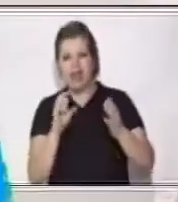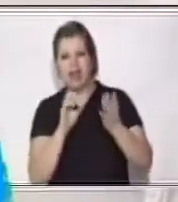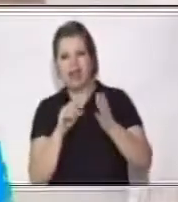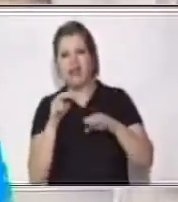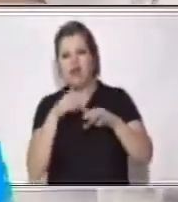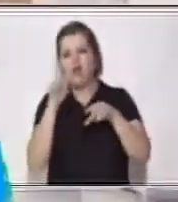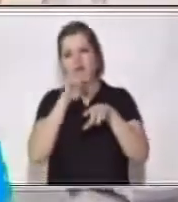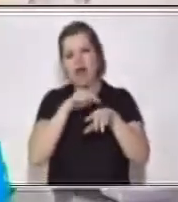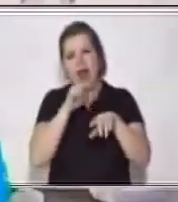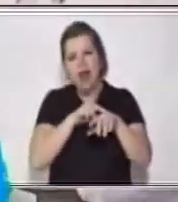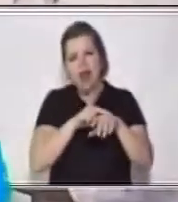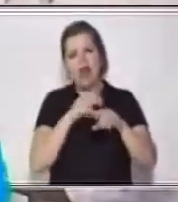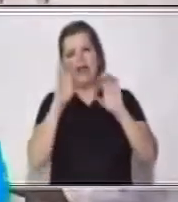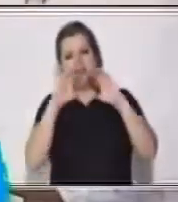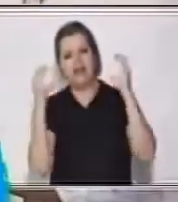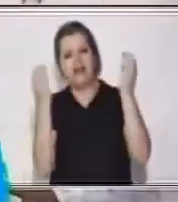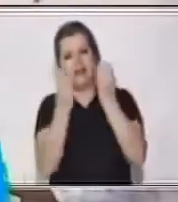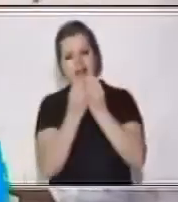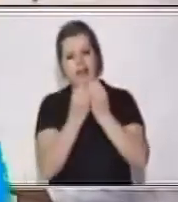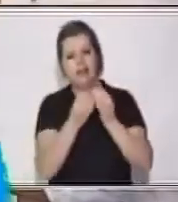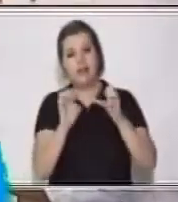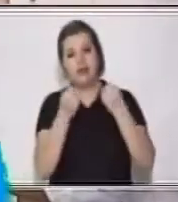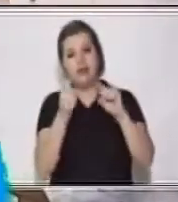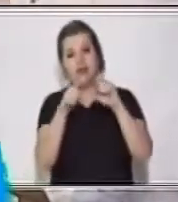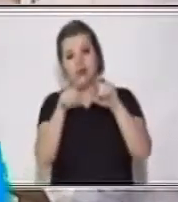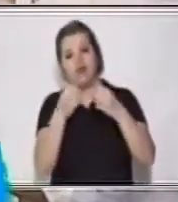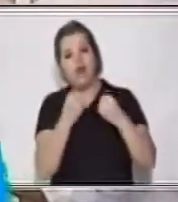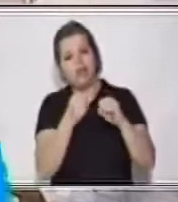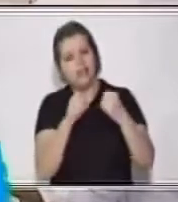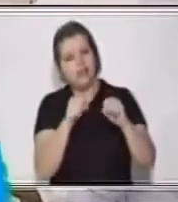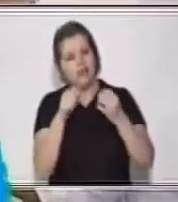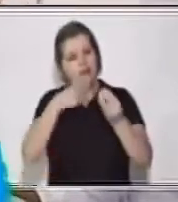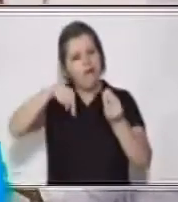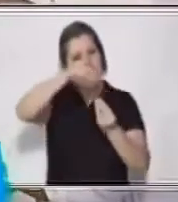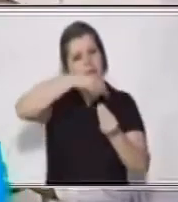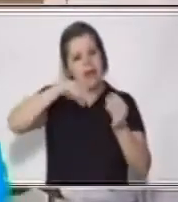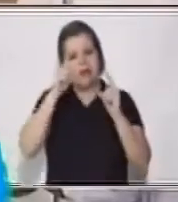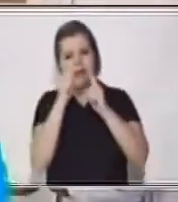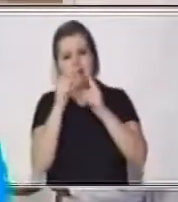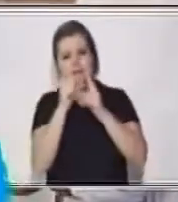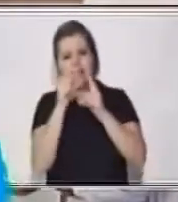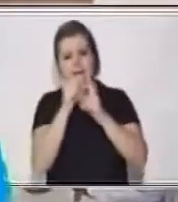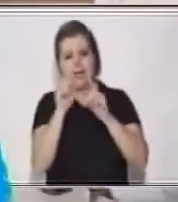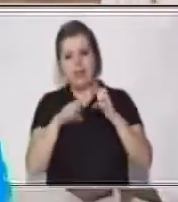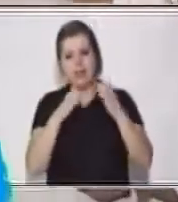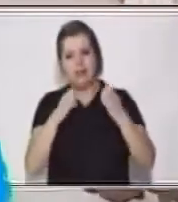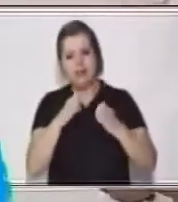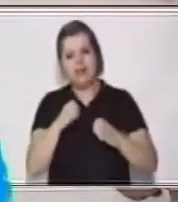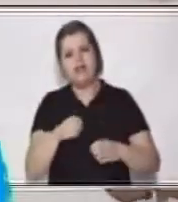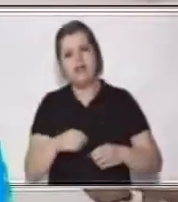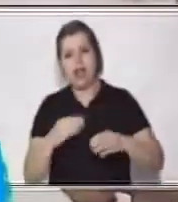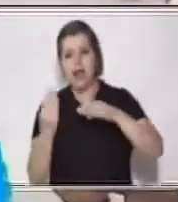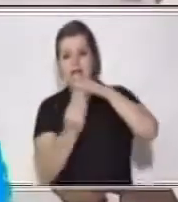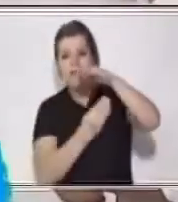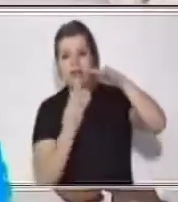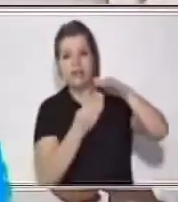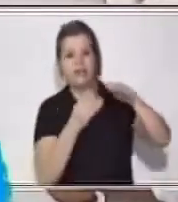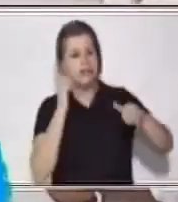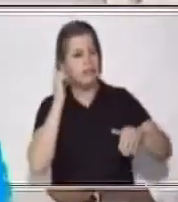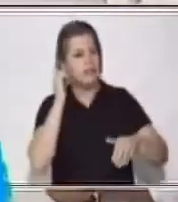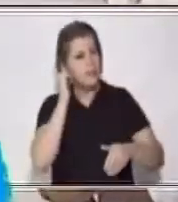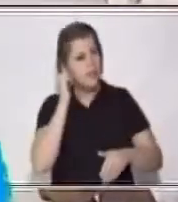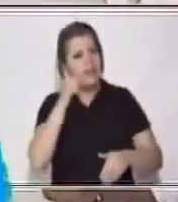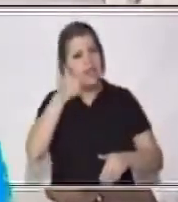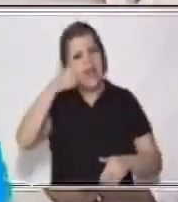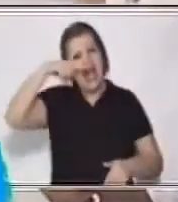siguiente forma, como una familia de palabras. Principalmente vamos a hablar que gat entonces es nuestro morfema base y lo demás